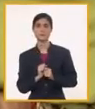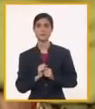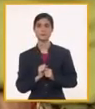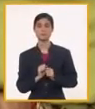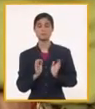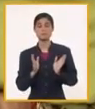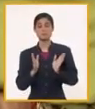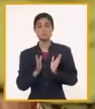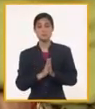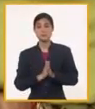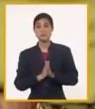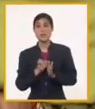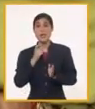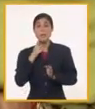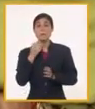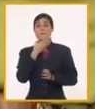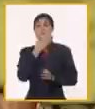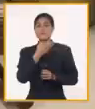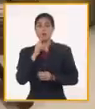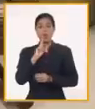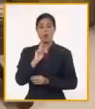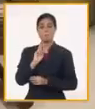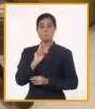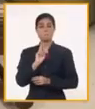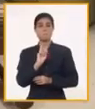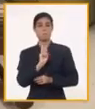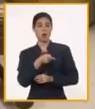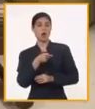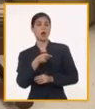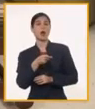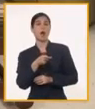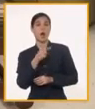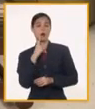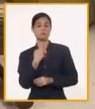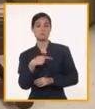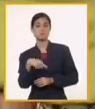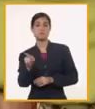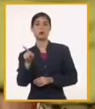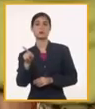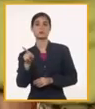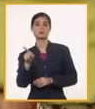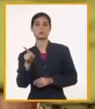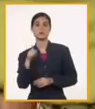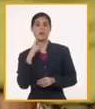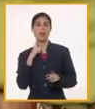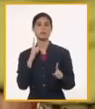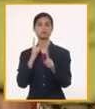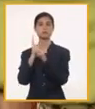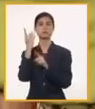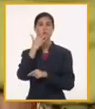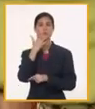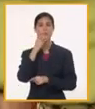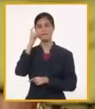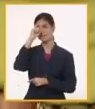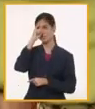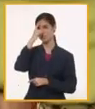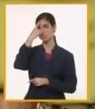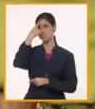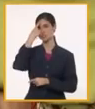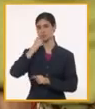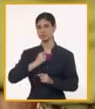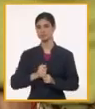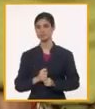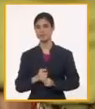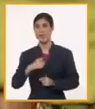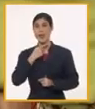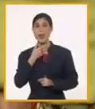una misión de Fidel a encontrarse con el Che, que está en el